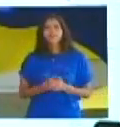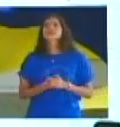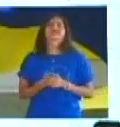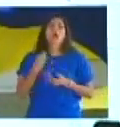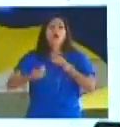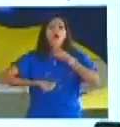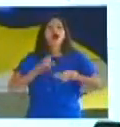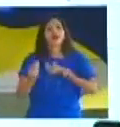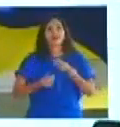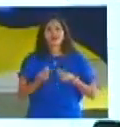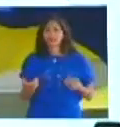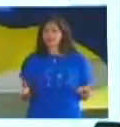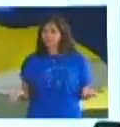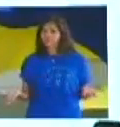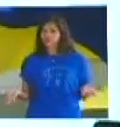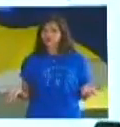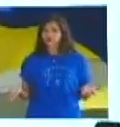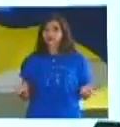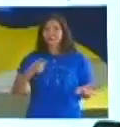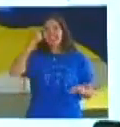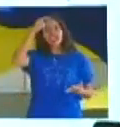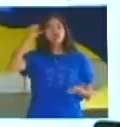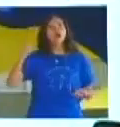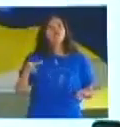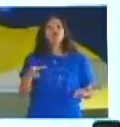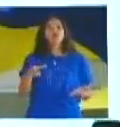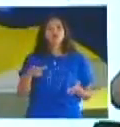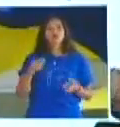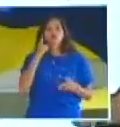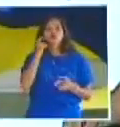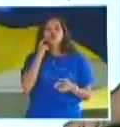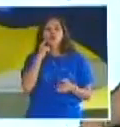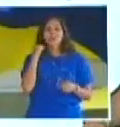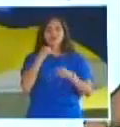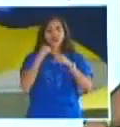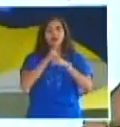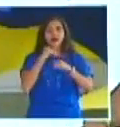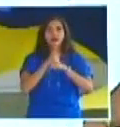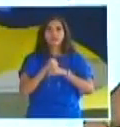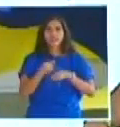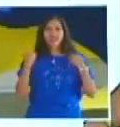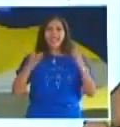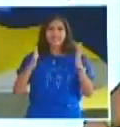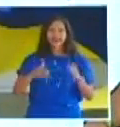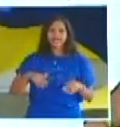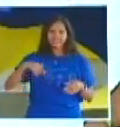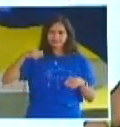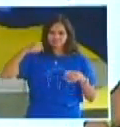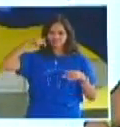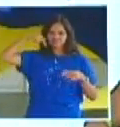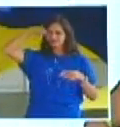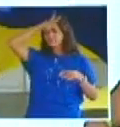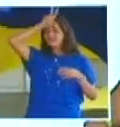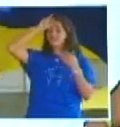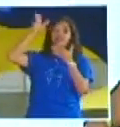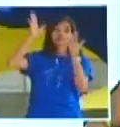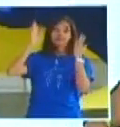¿qué voy a hacer? El pueblo está acostumbrado a trabajar. Ese es el imbécil pichón de Hitler,